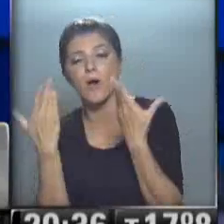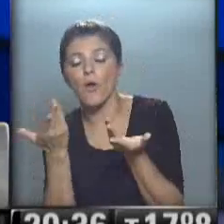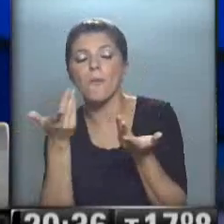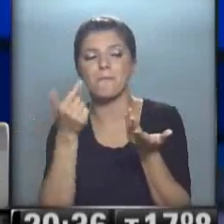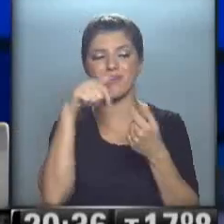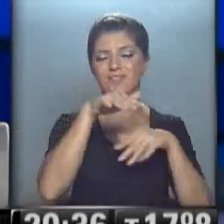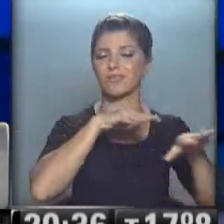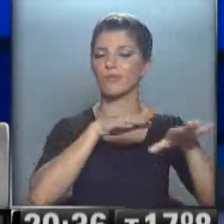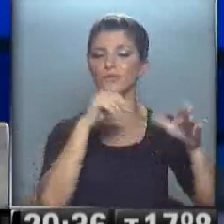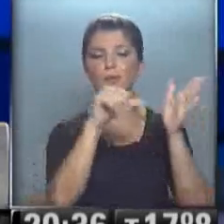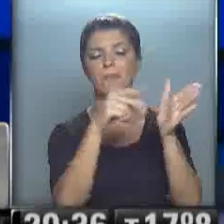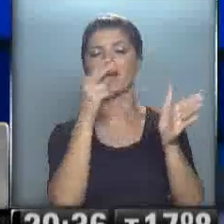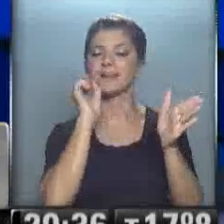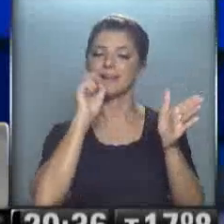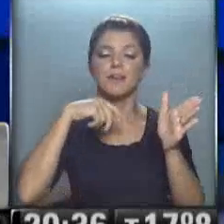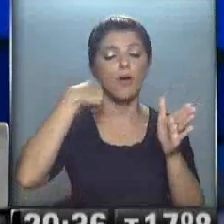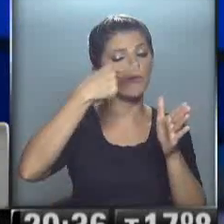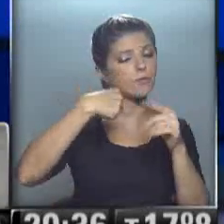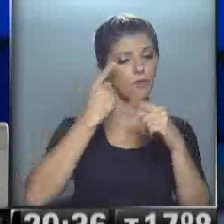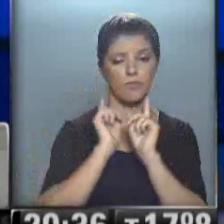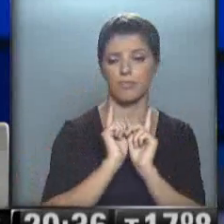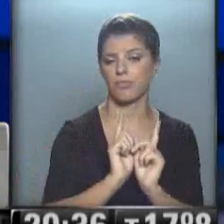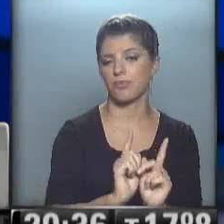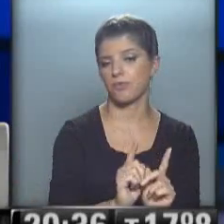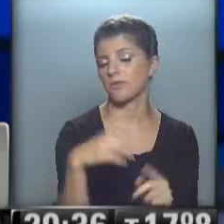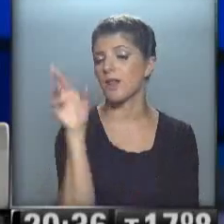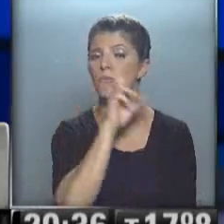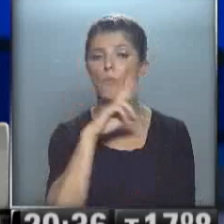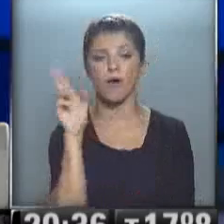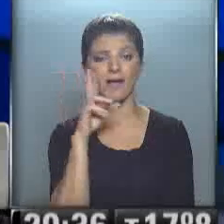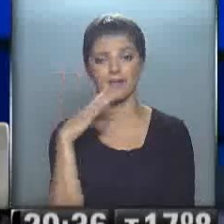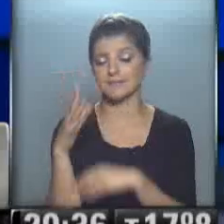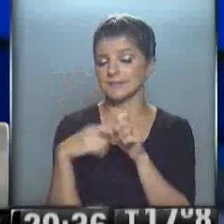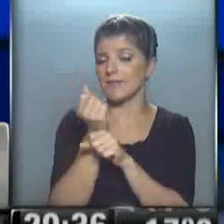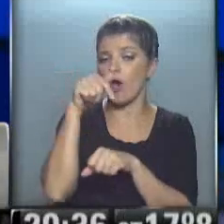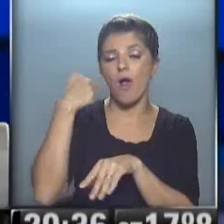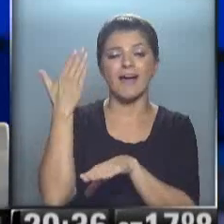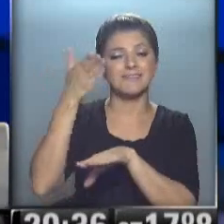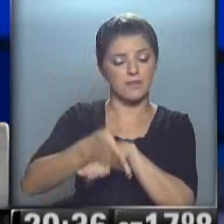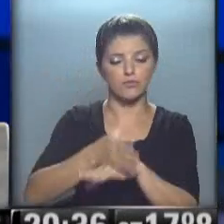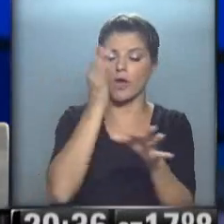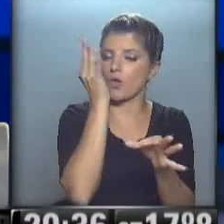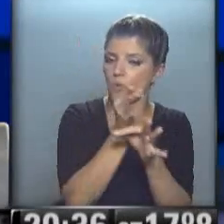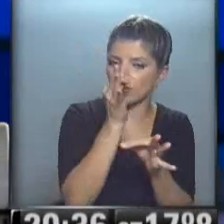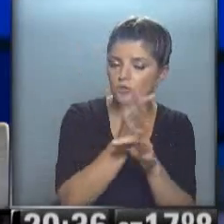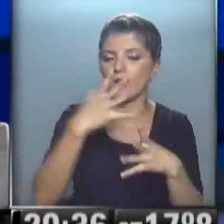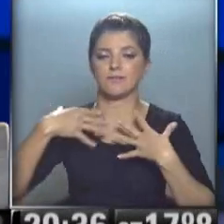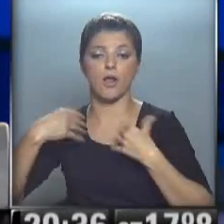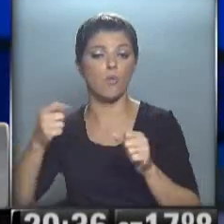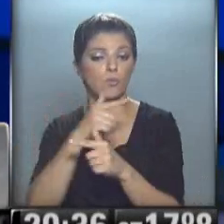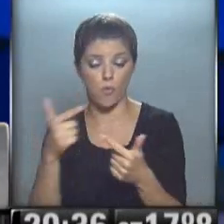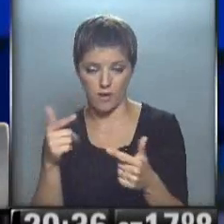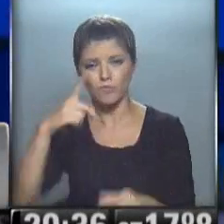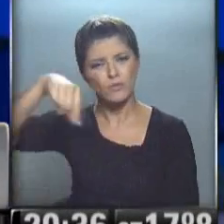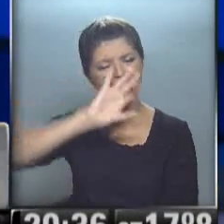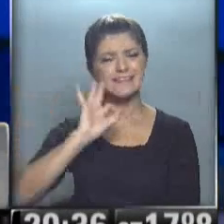Nigeria sigue sucediendo a la vuelta de la esquina. Las mujeres no tenemos todavía acceso a educación y a salud. ¿Saben cuántas